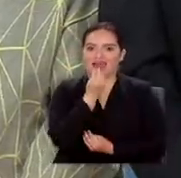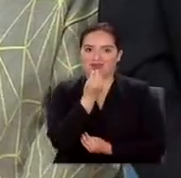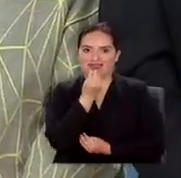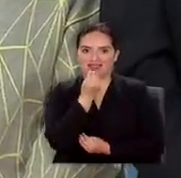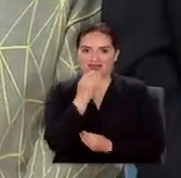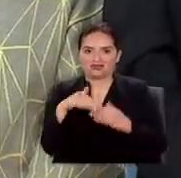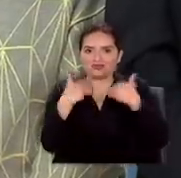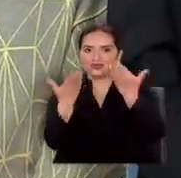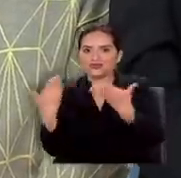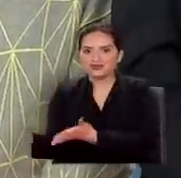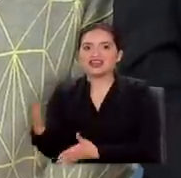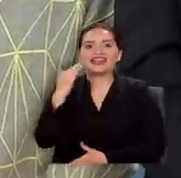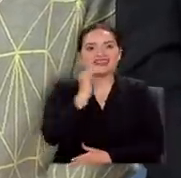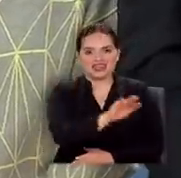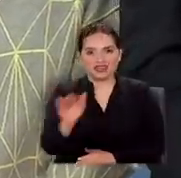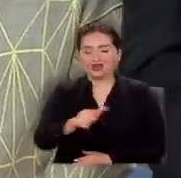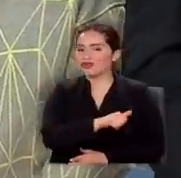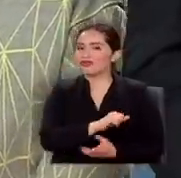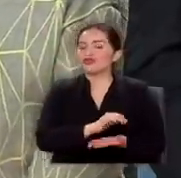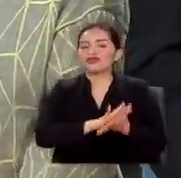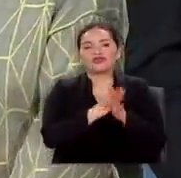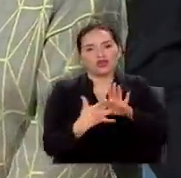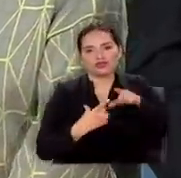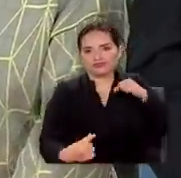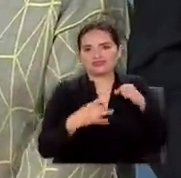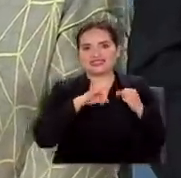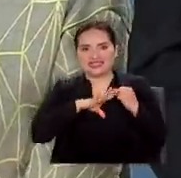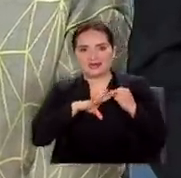a nuestros niños en todo chile